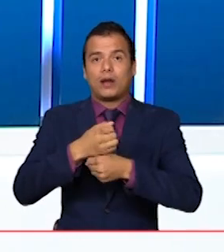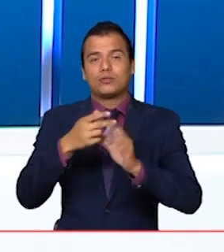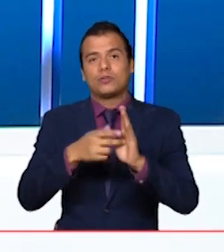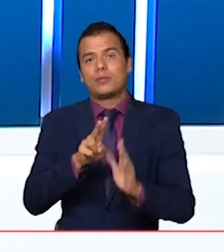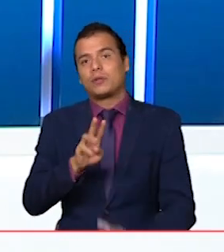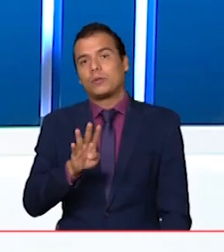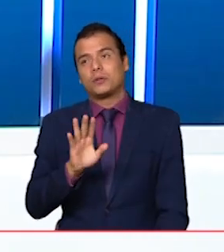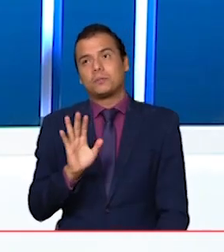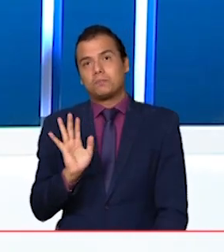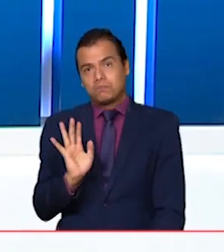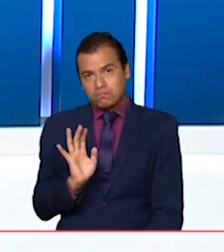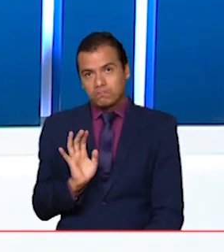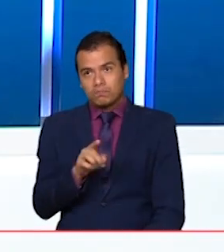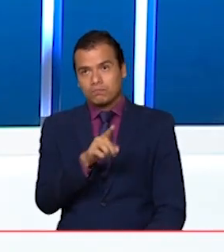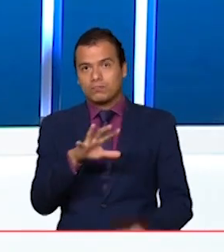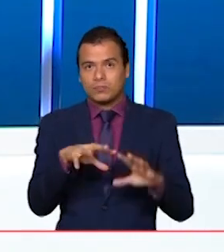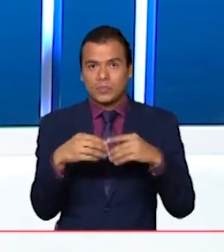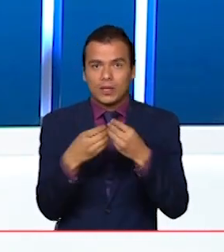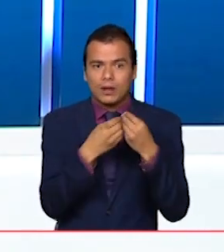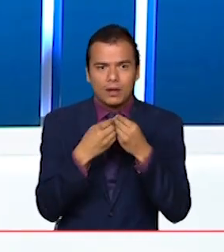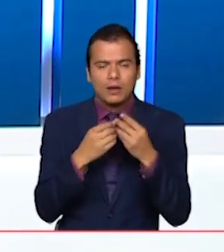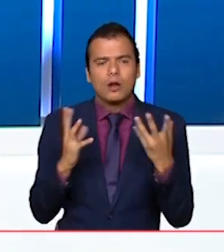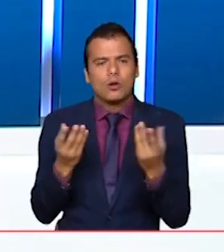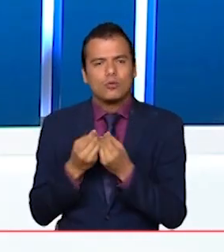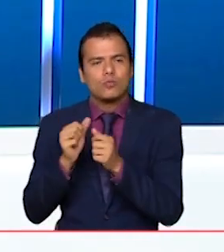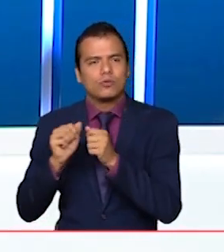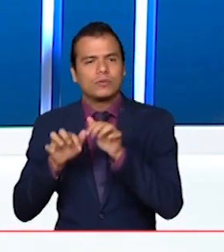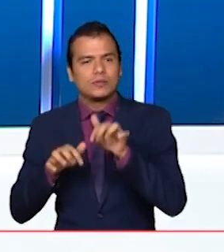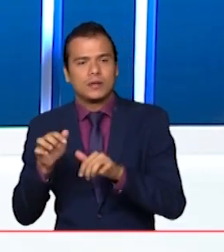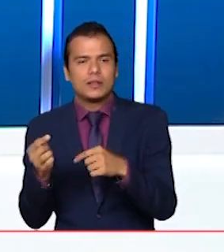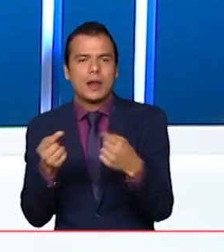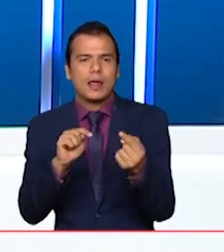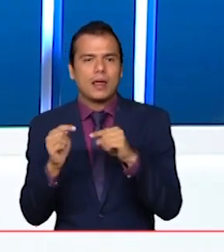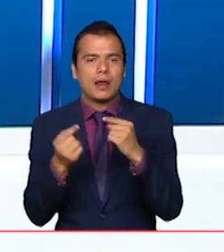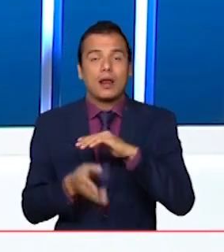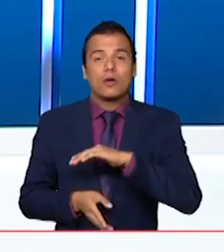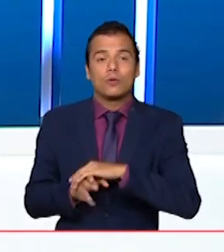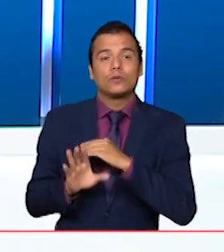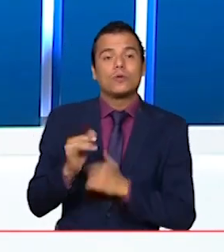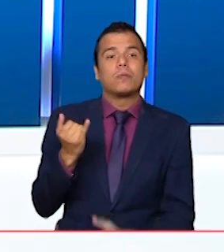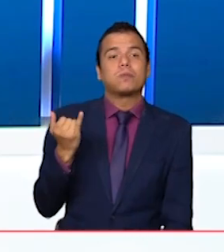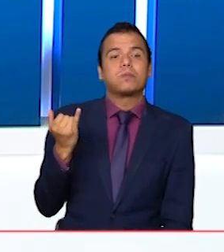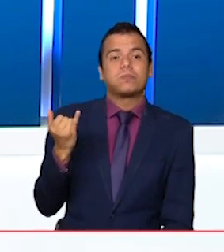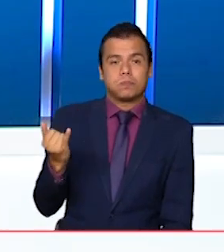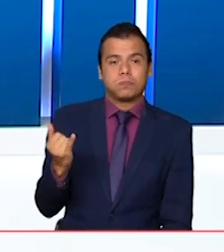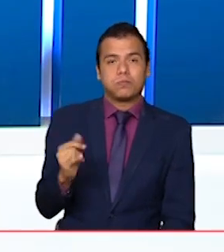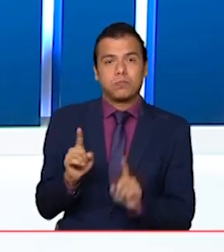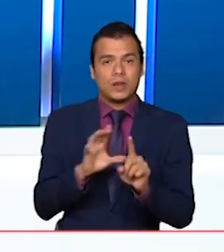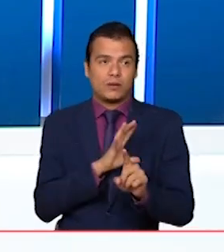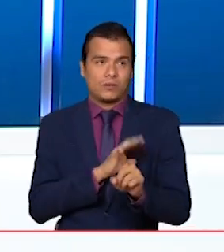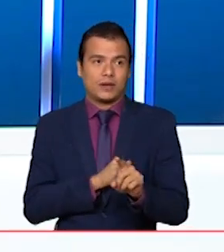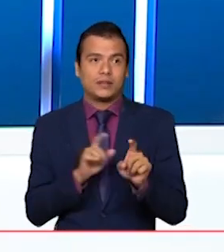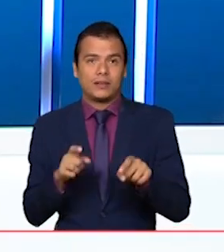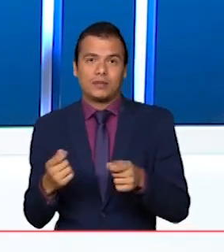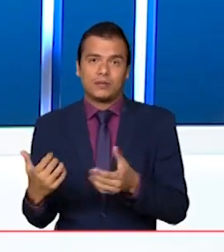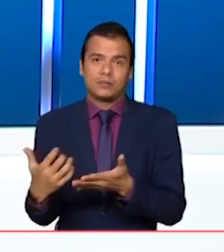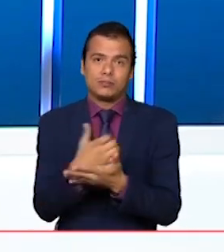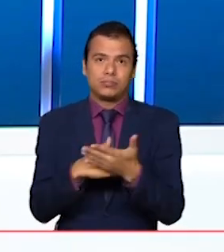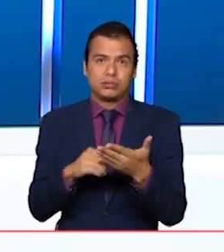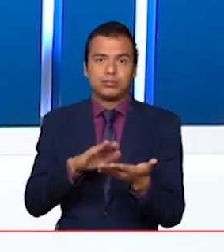veremos. El debate en el Consejo y con Hacienda va a continuar. Lo cierto es que el municipio debe